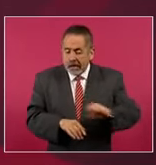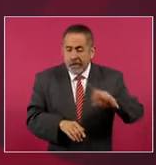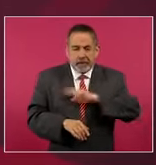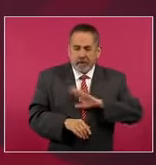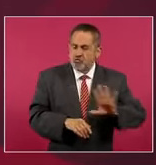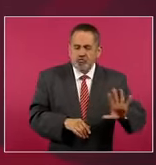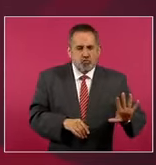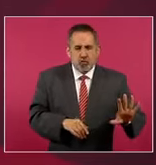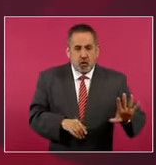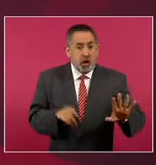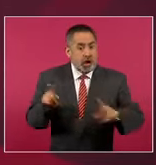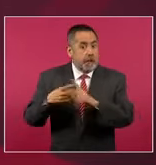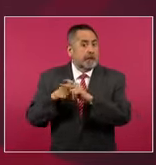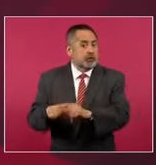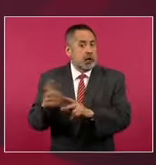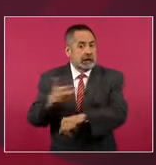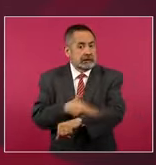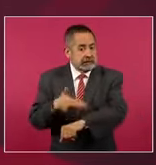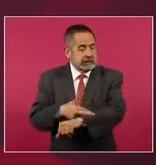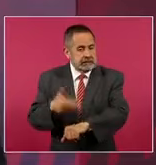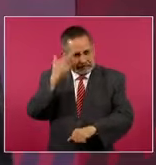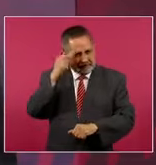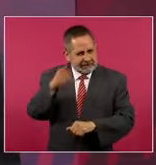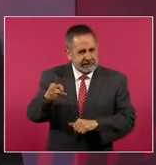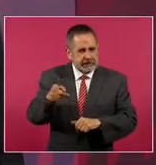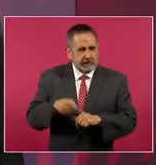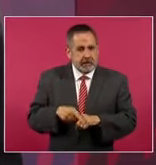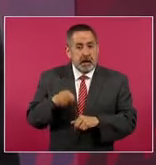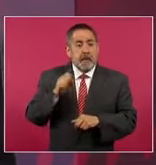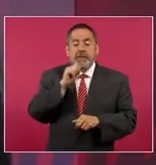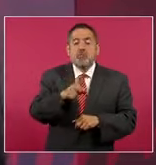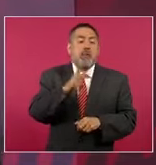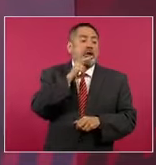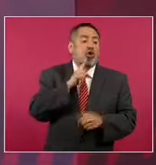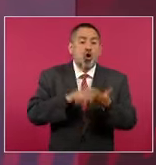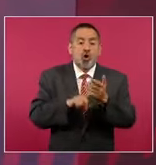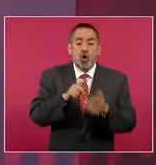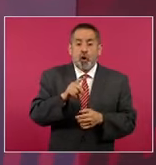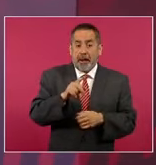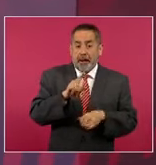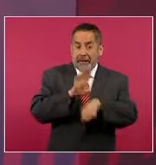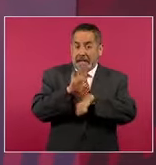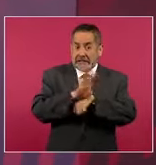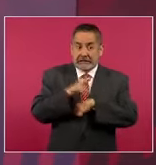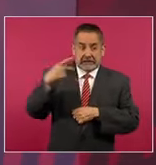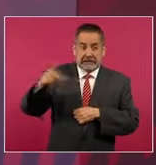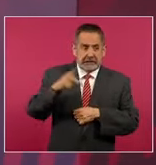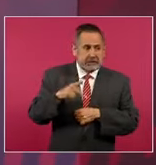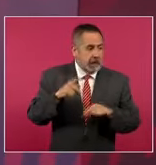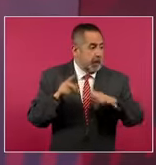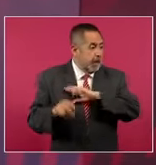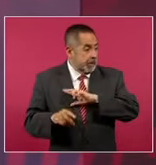que se habían hecho hasta del petróleo de Brasil